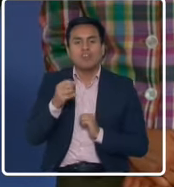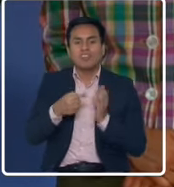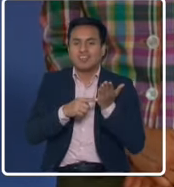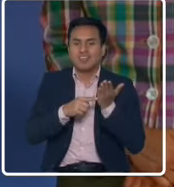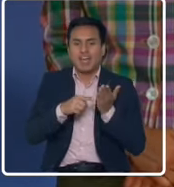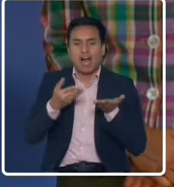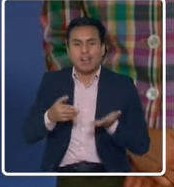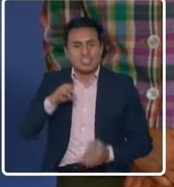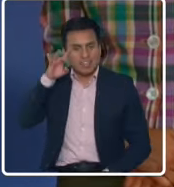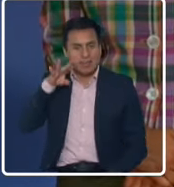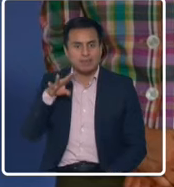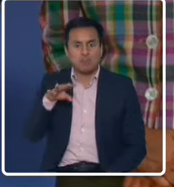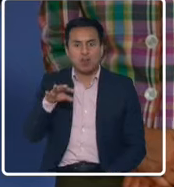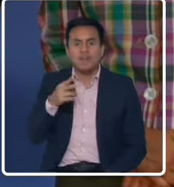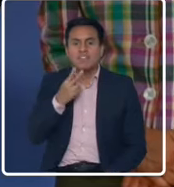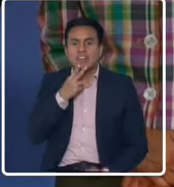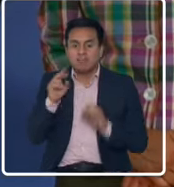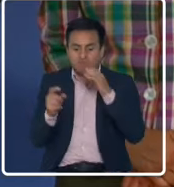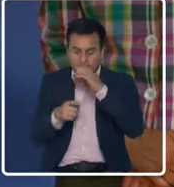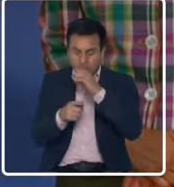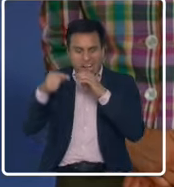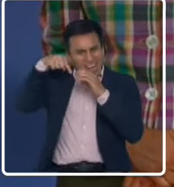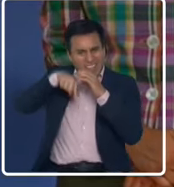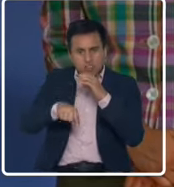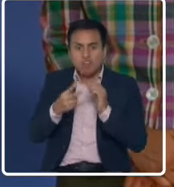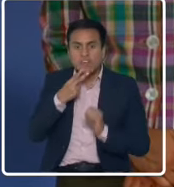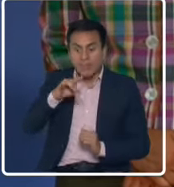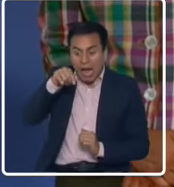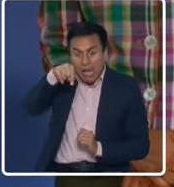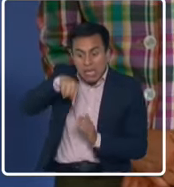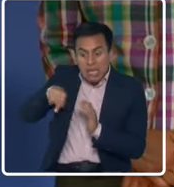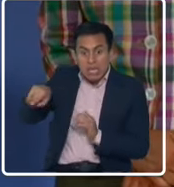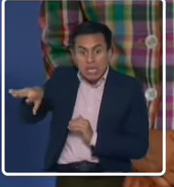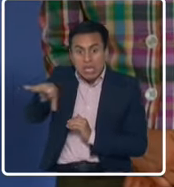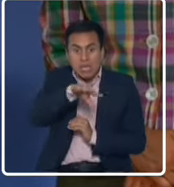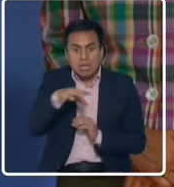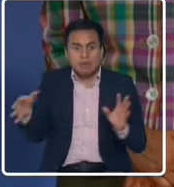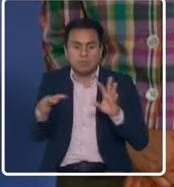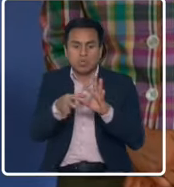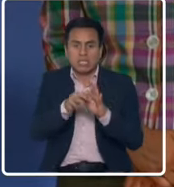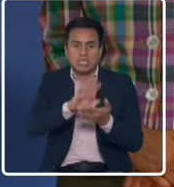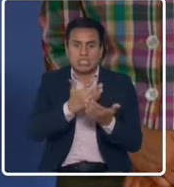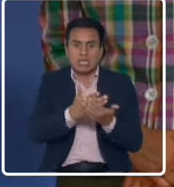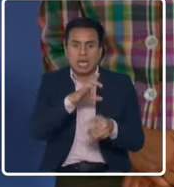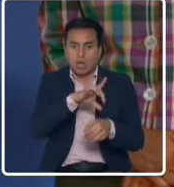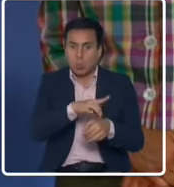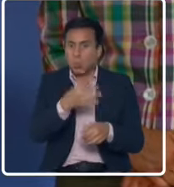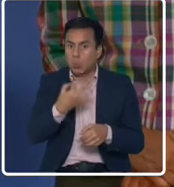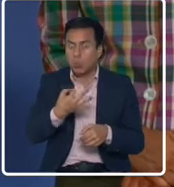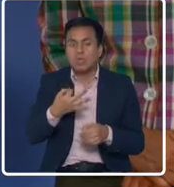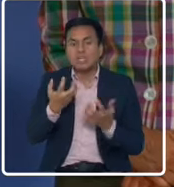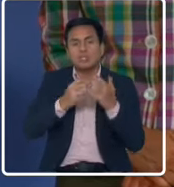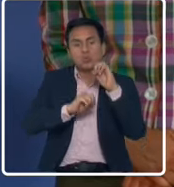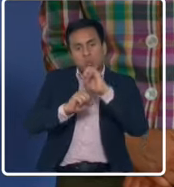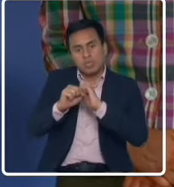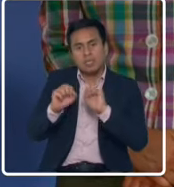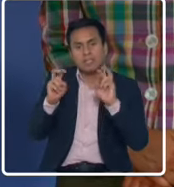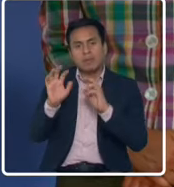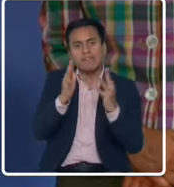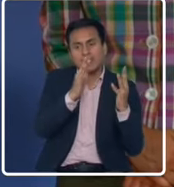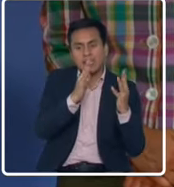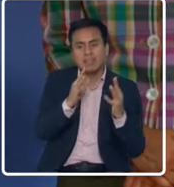día sabemos que muchos de los microorganismos que viven en los salares tienen respuestas a temas de salud a temas de la propia industria a temas medioambientales